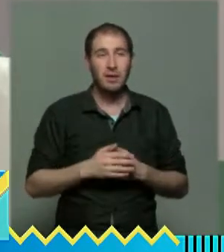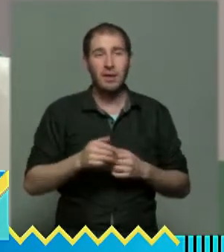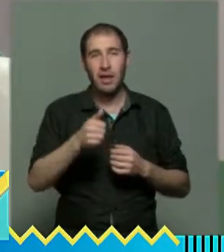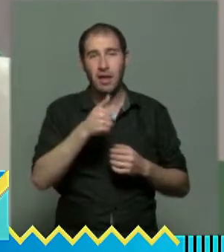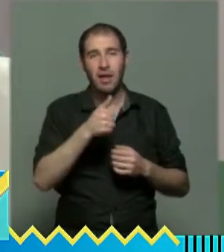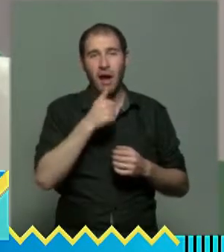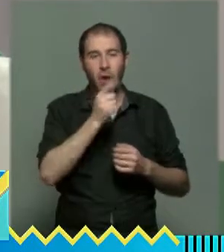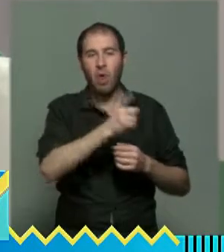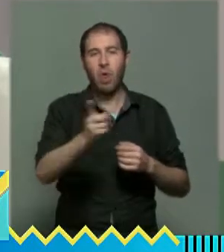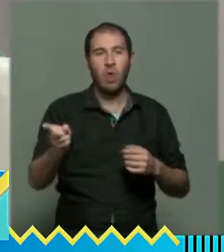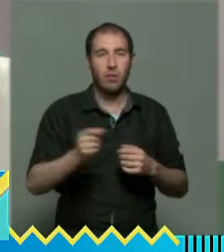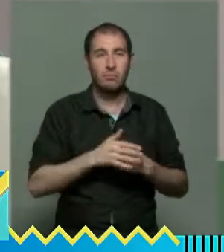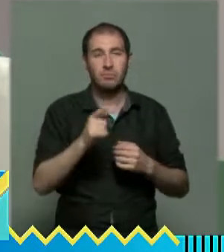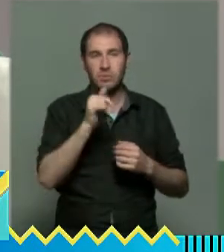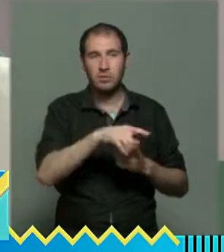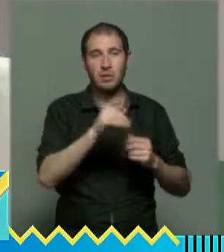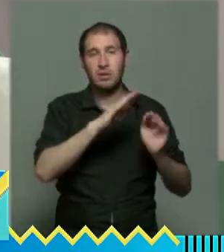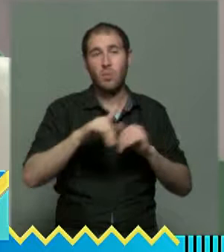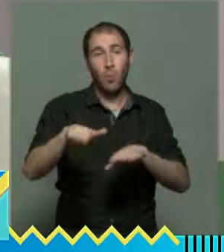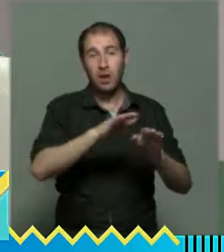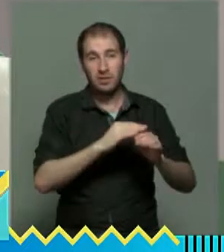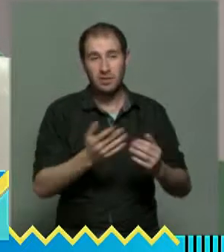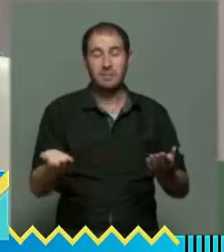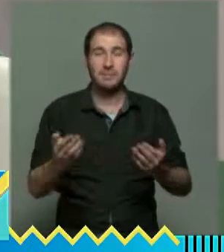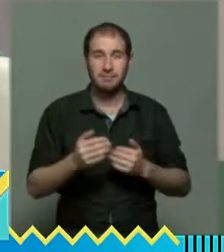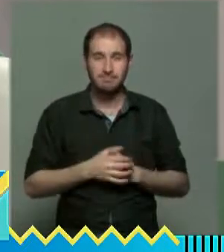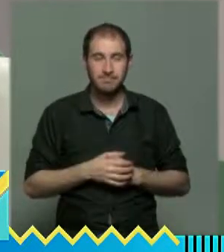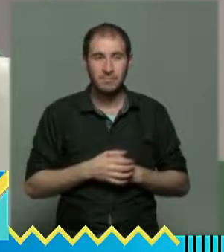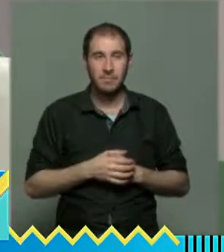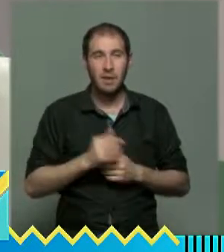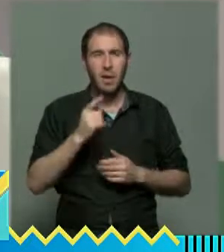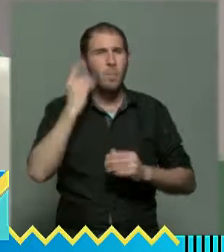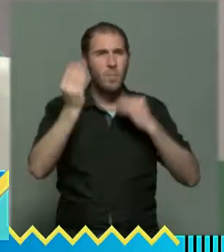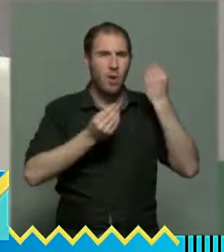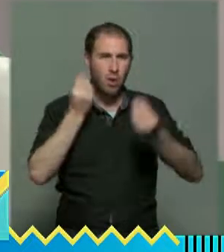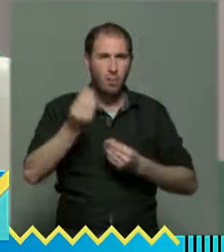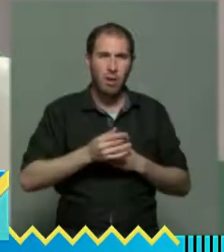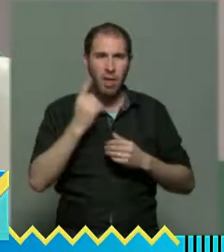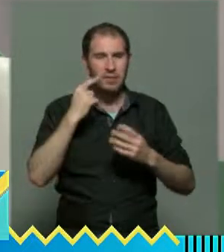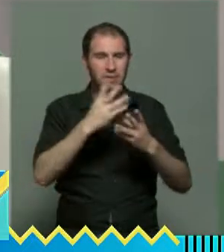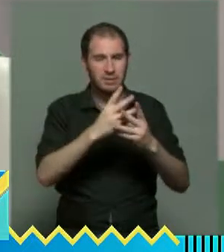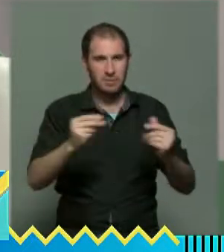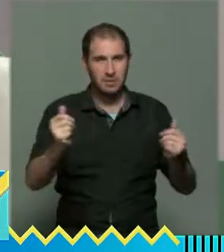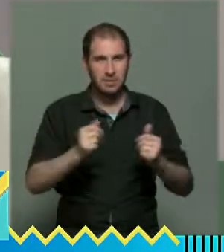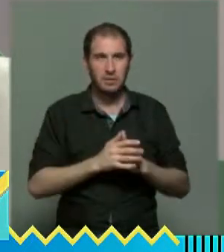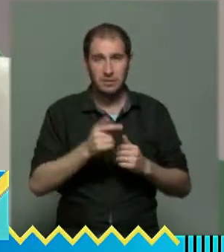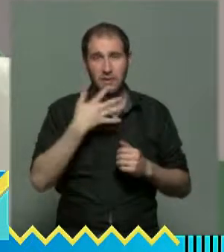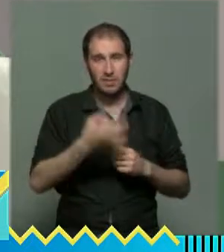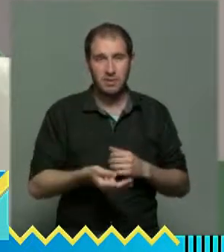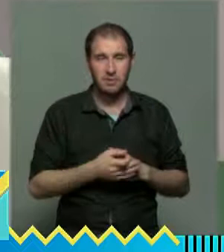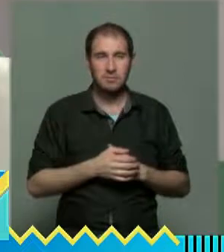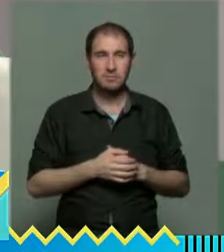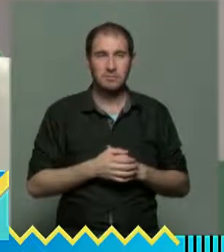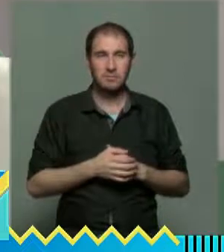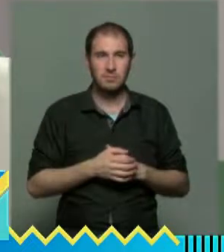líquido, líquido, a vos te toca igual que al lado demás, y bueno, obviamente produce no solo la preocupación de los que pueden llegar a desaparecer, que son los actores reales, que es el